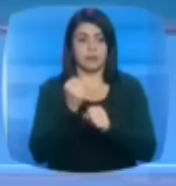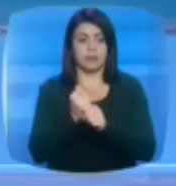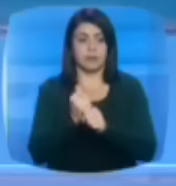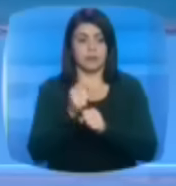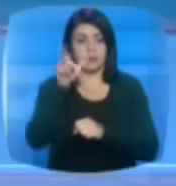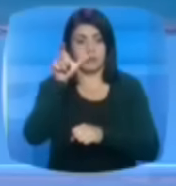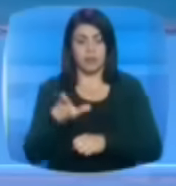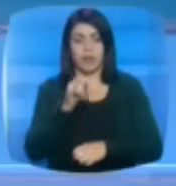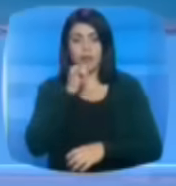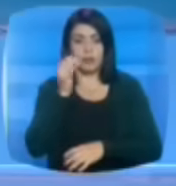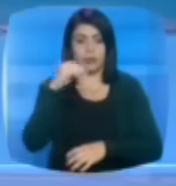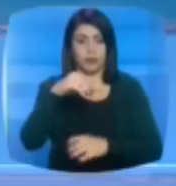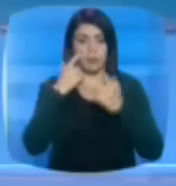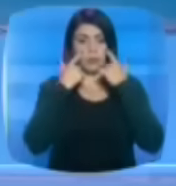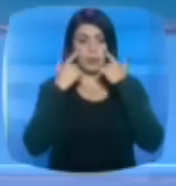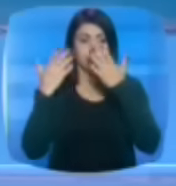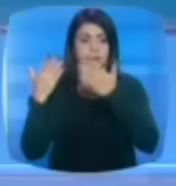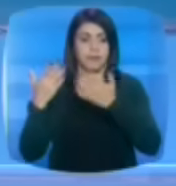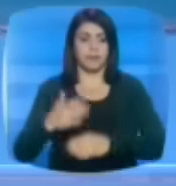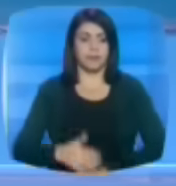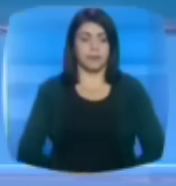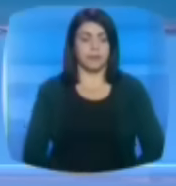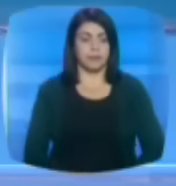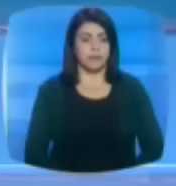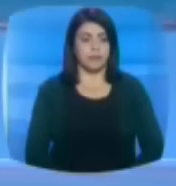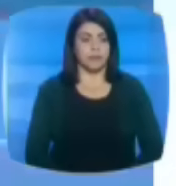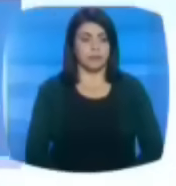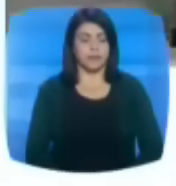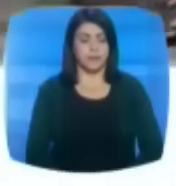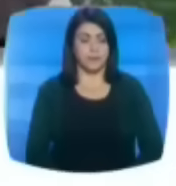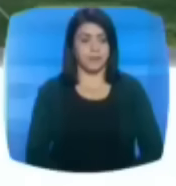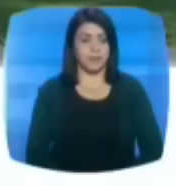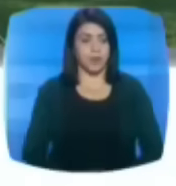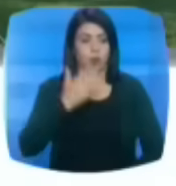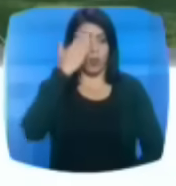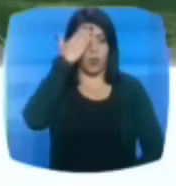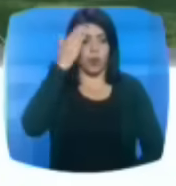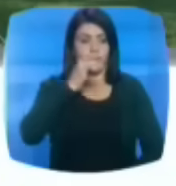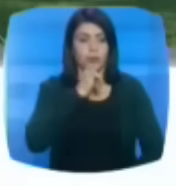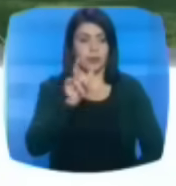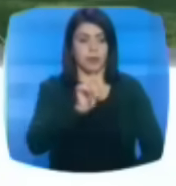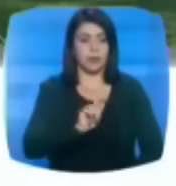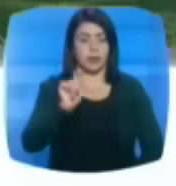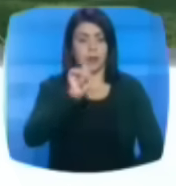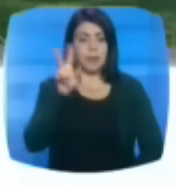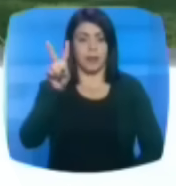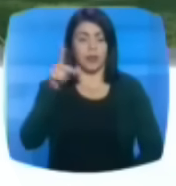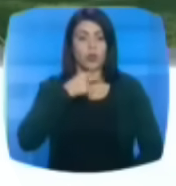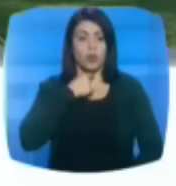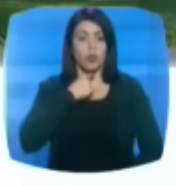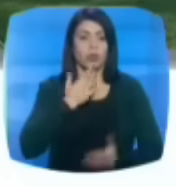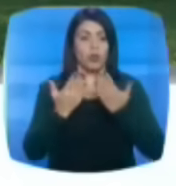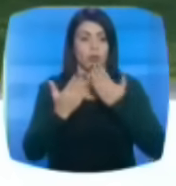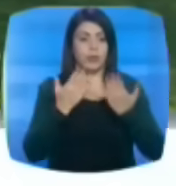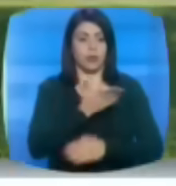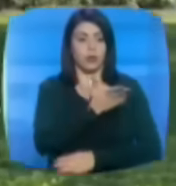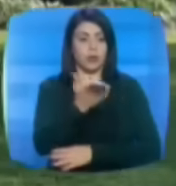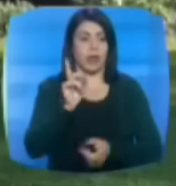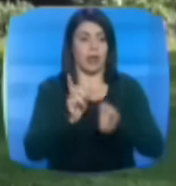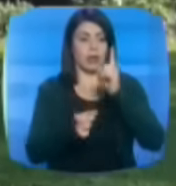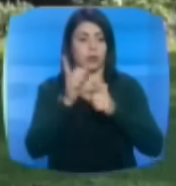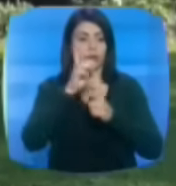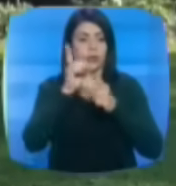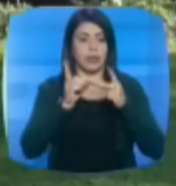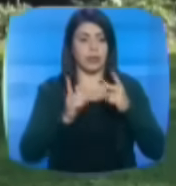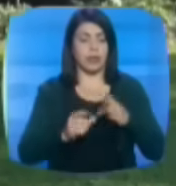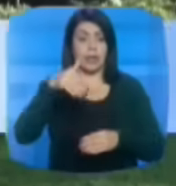Wisman Fuentes nos amplía la información. Adelante, Wisman. ¿Qué tal, amigos del noticiero Televen y Venezuela? Gusto en poder compartir con ustedes algunos